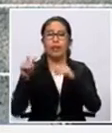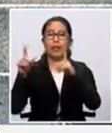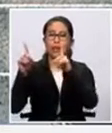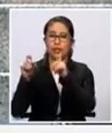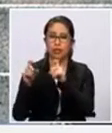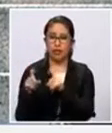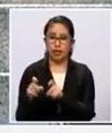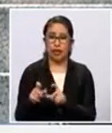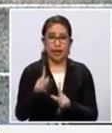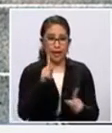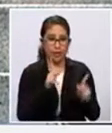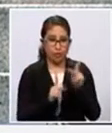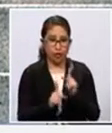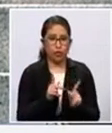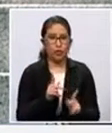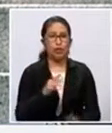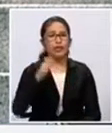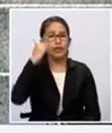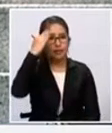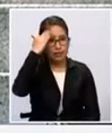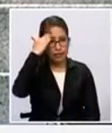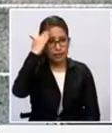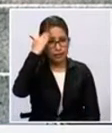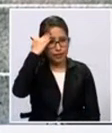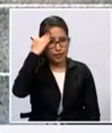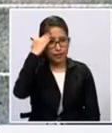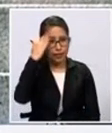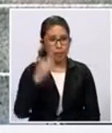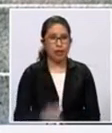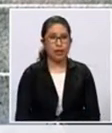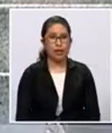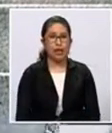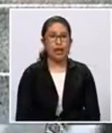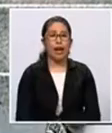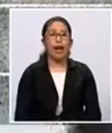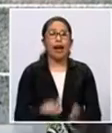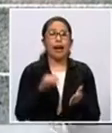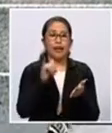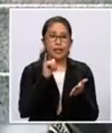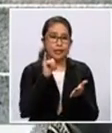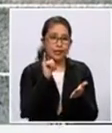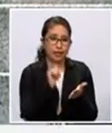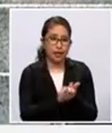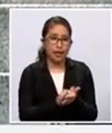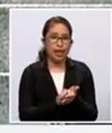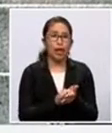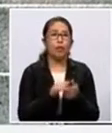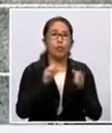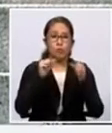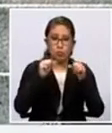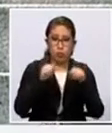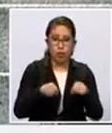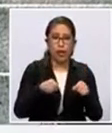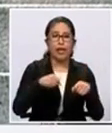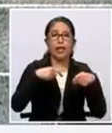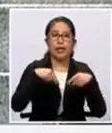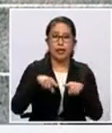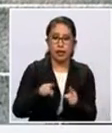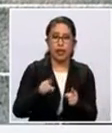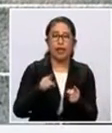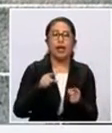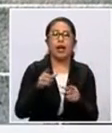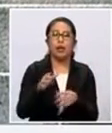esté segura, primero, de que los recursos están, hay la instrucción en la banca, estamos pagando